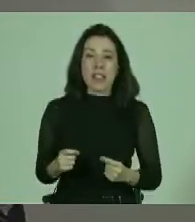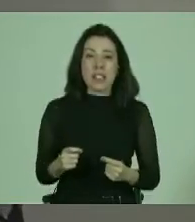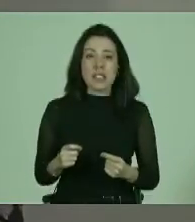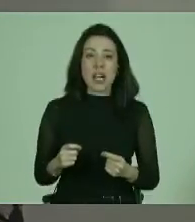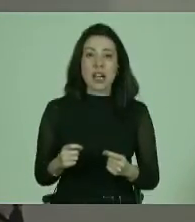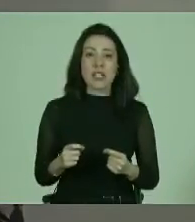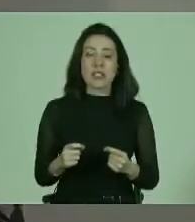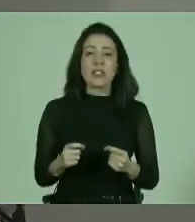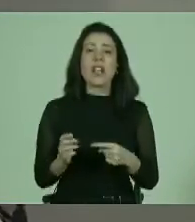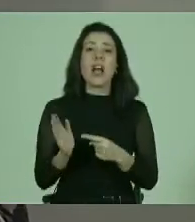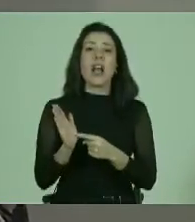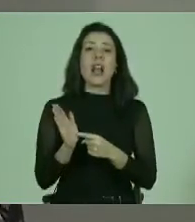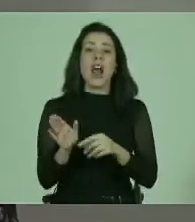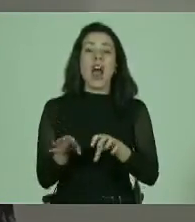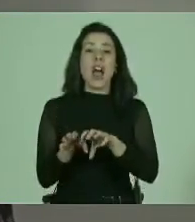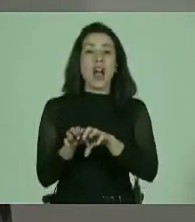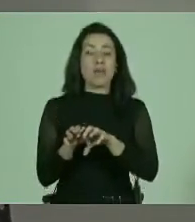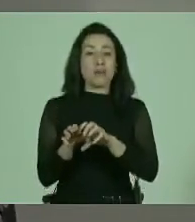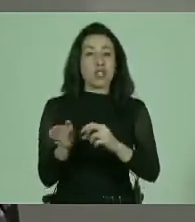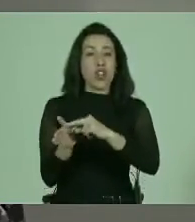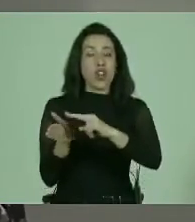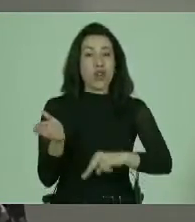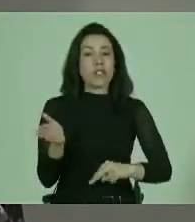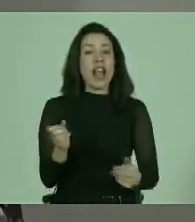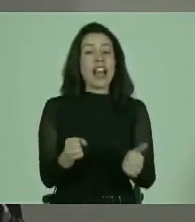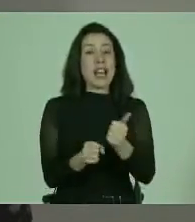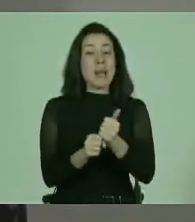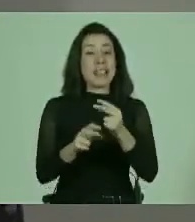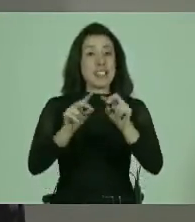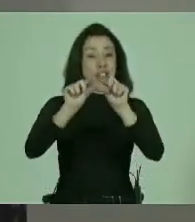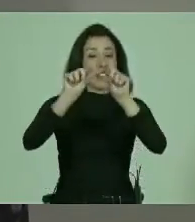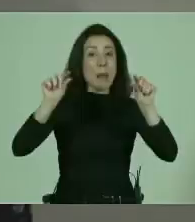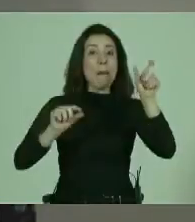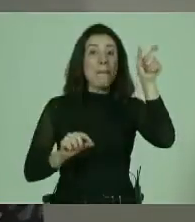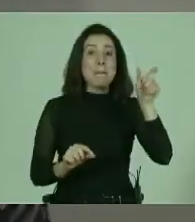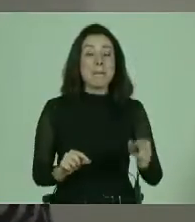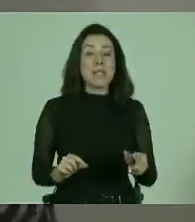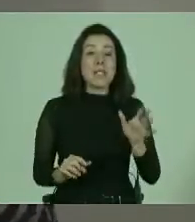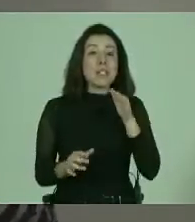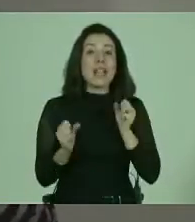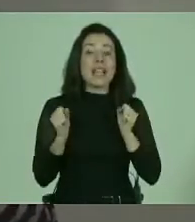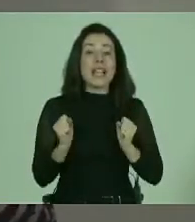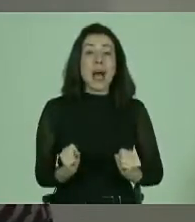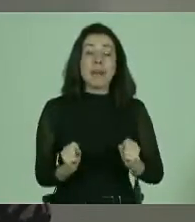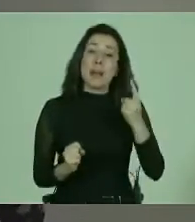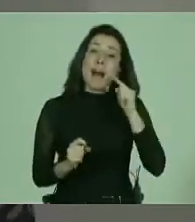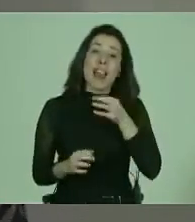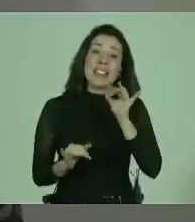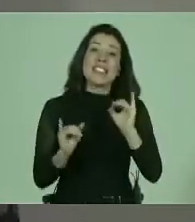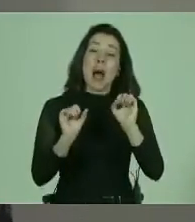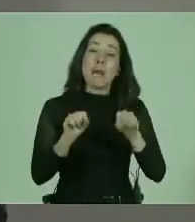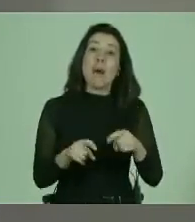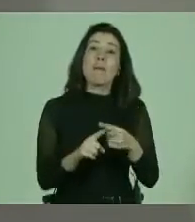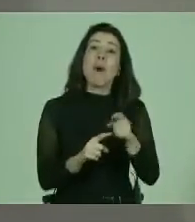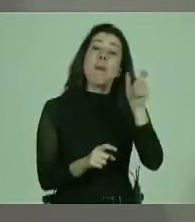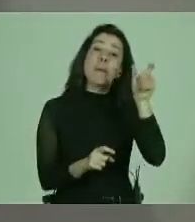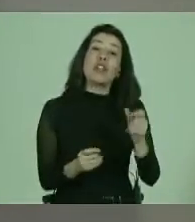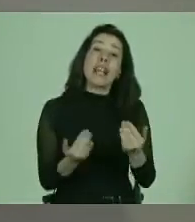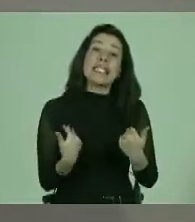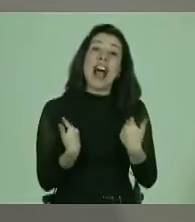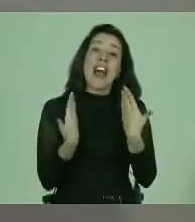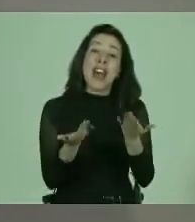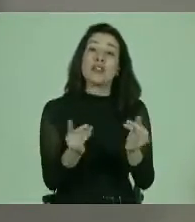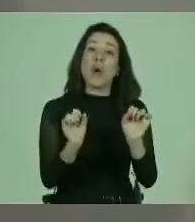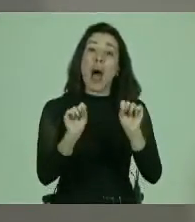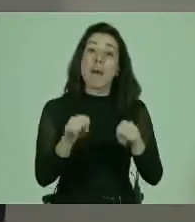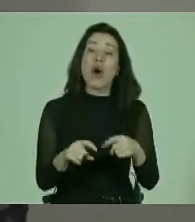de la convención sustituyendo incluso el título personas carentes de capacidad para dar su consentimiento por personas que precisan dar su consentimiento